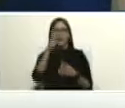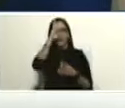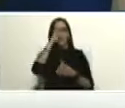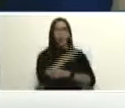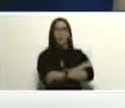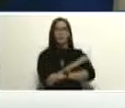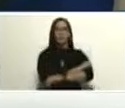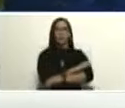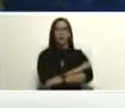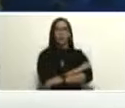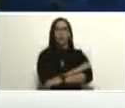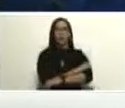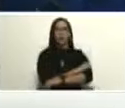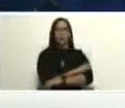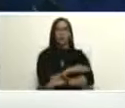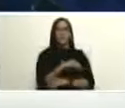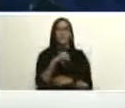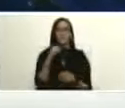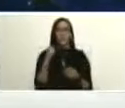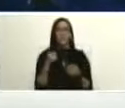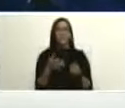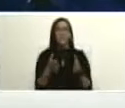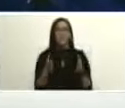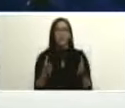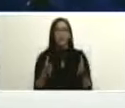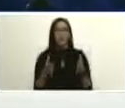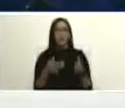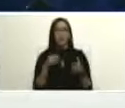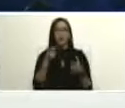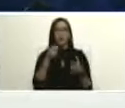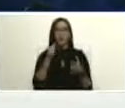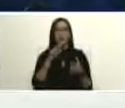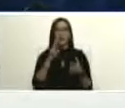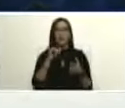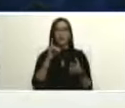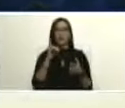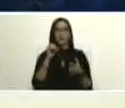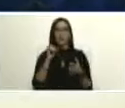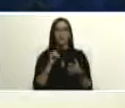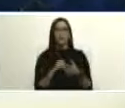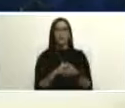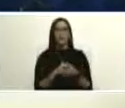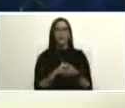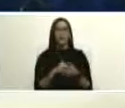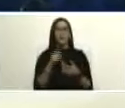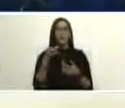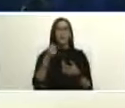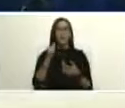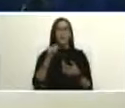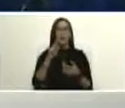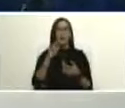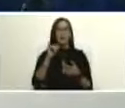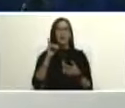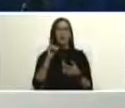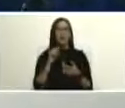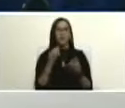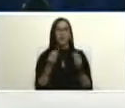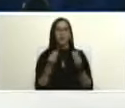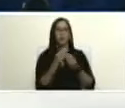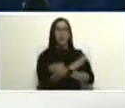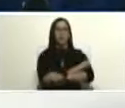las ganaron. Y ganó Garrido. Así es, presidente. Y Garrido es muy